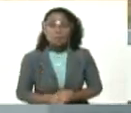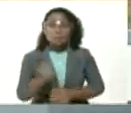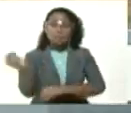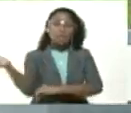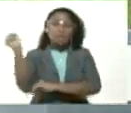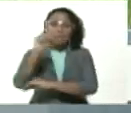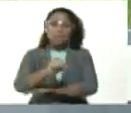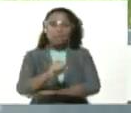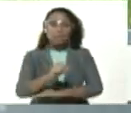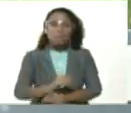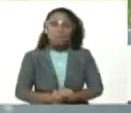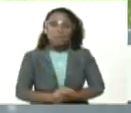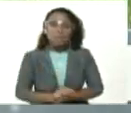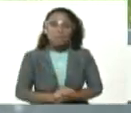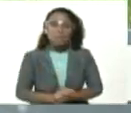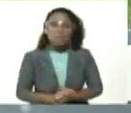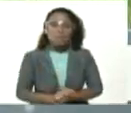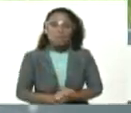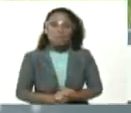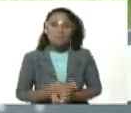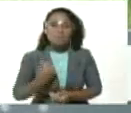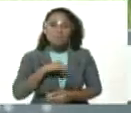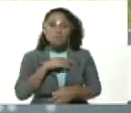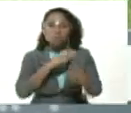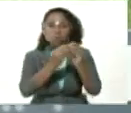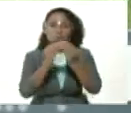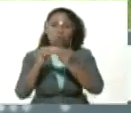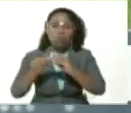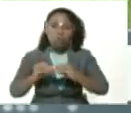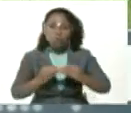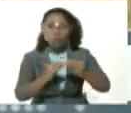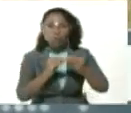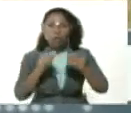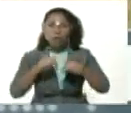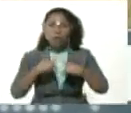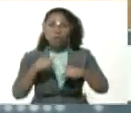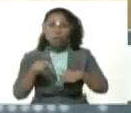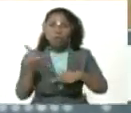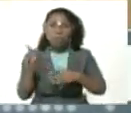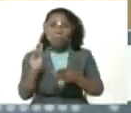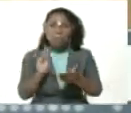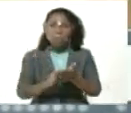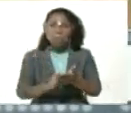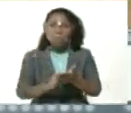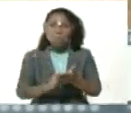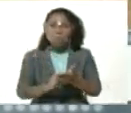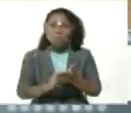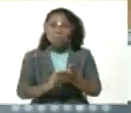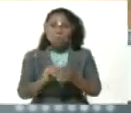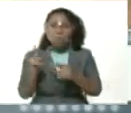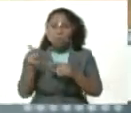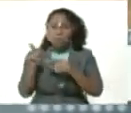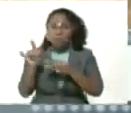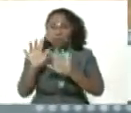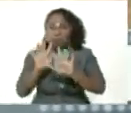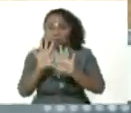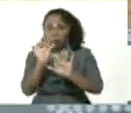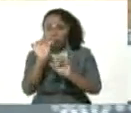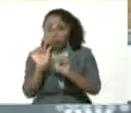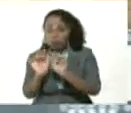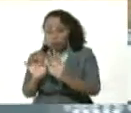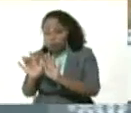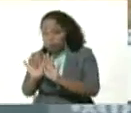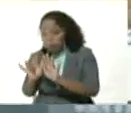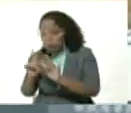venceremos. Déjame acomodar esto aquí. Esto se puso a echar broma aquí. Vamos